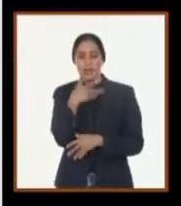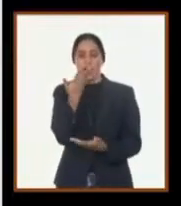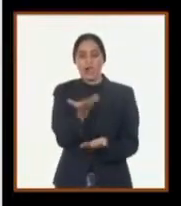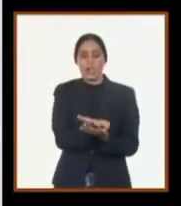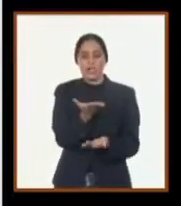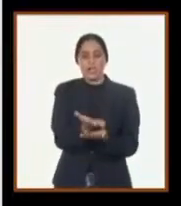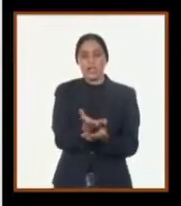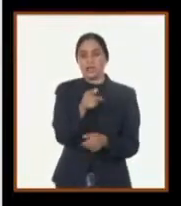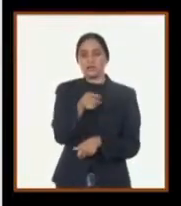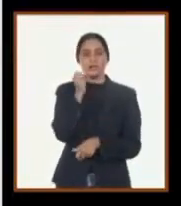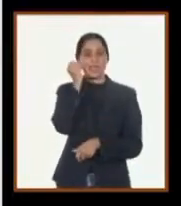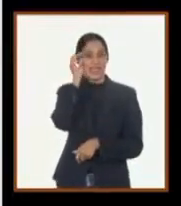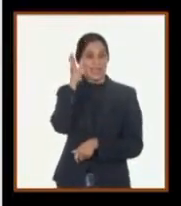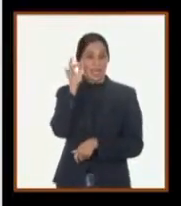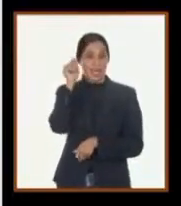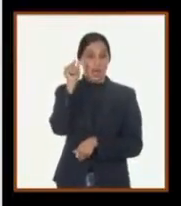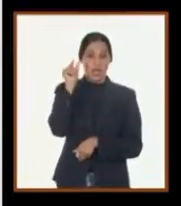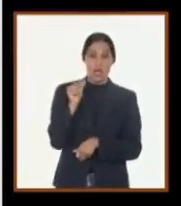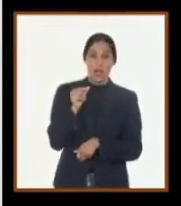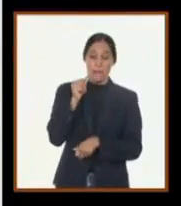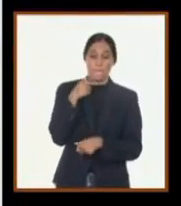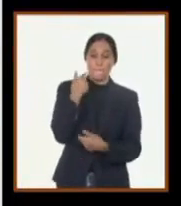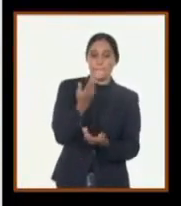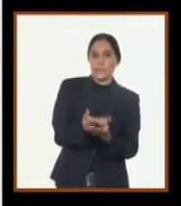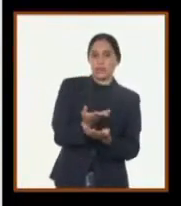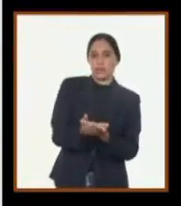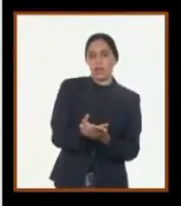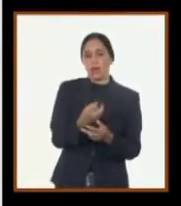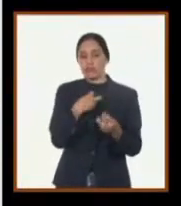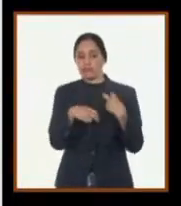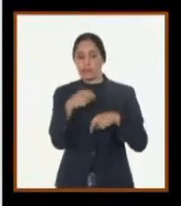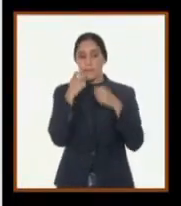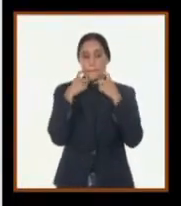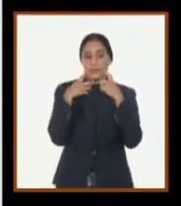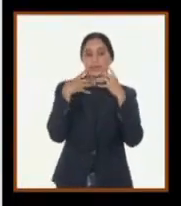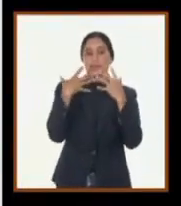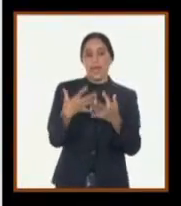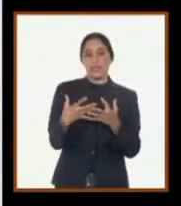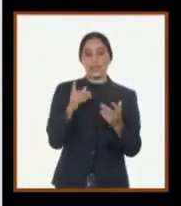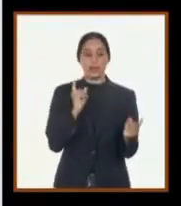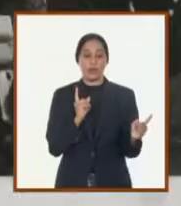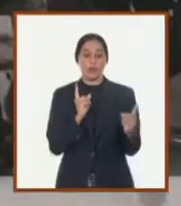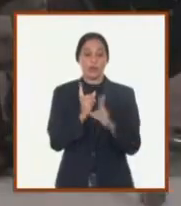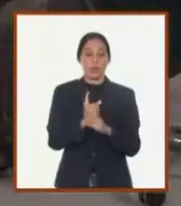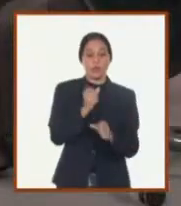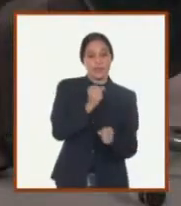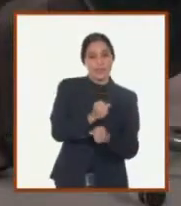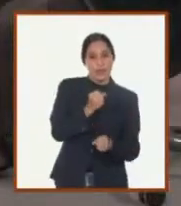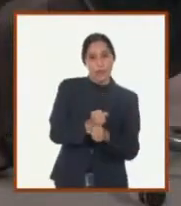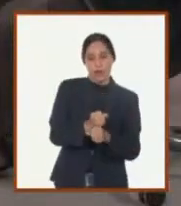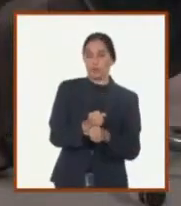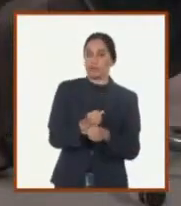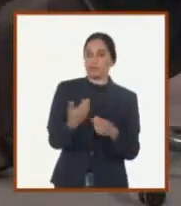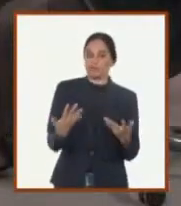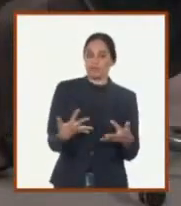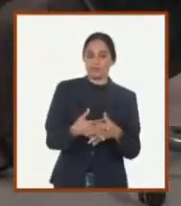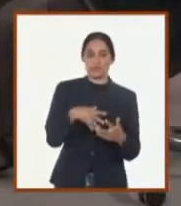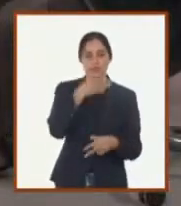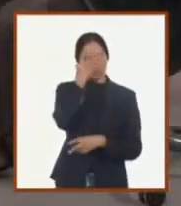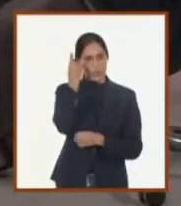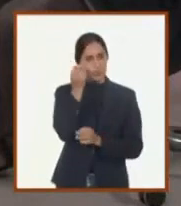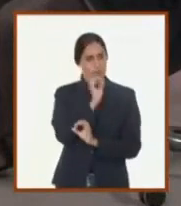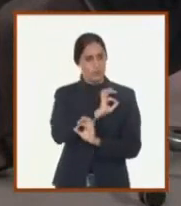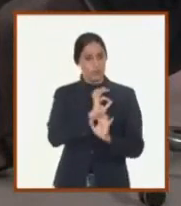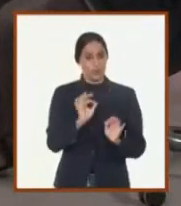era un punto también de de encuentro y de y de trabajo yo no yo no olvido eh la labor